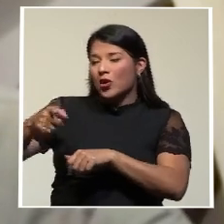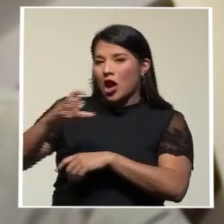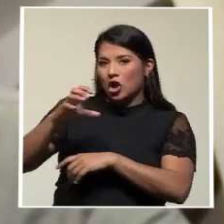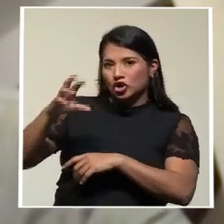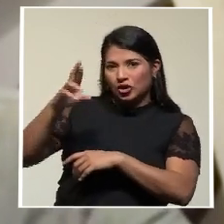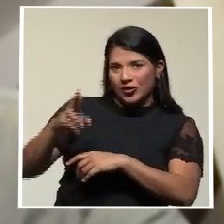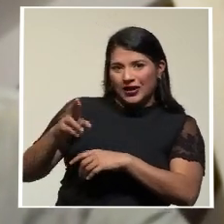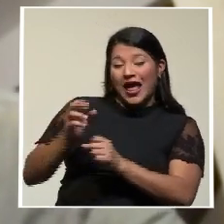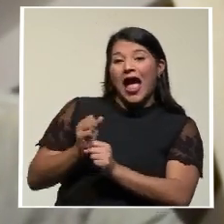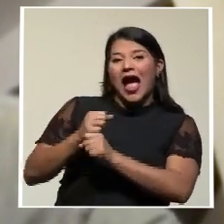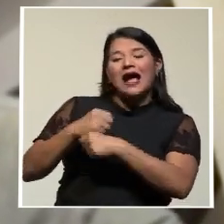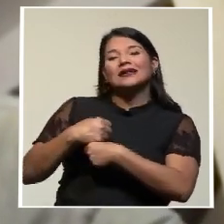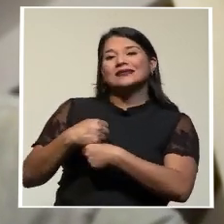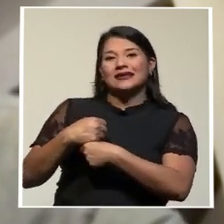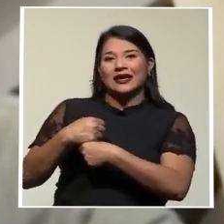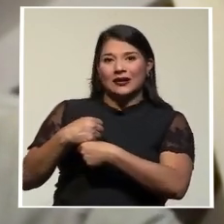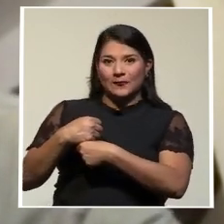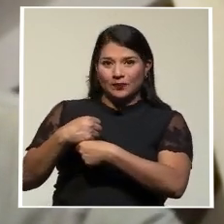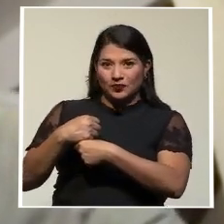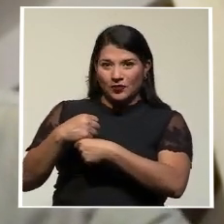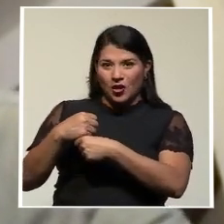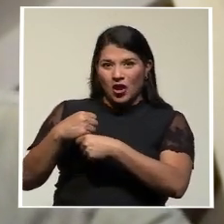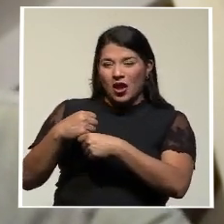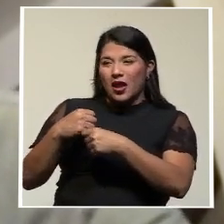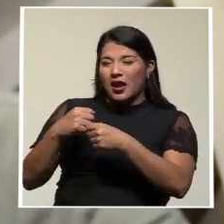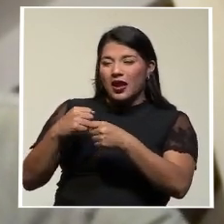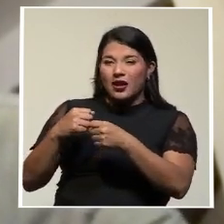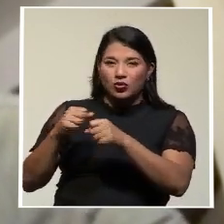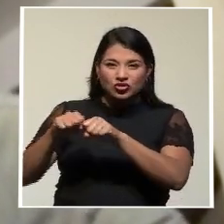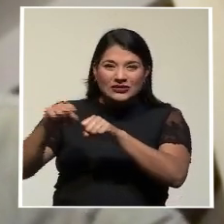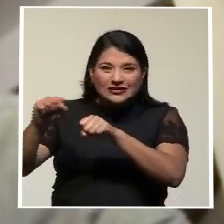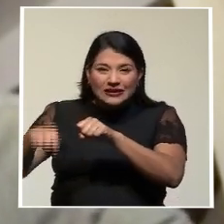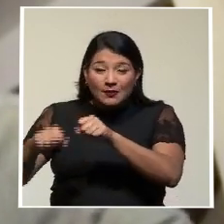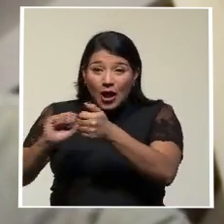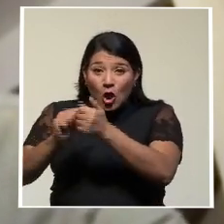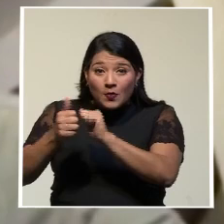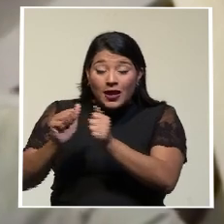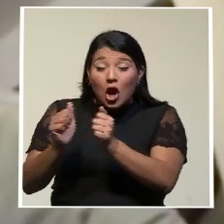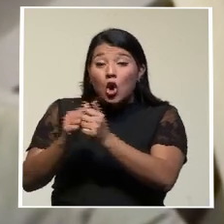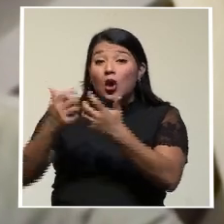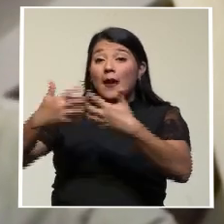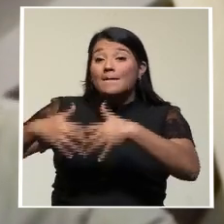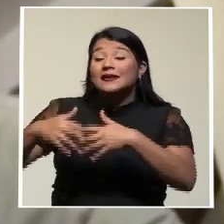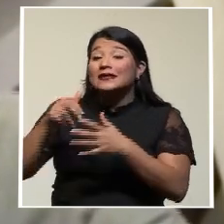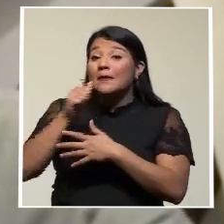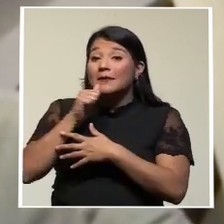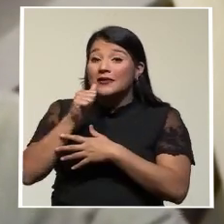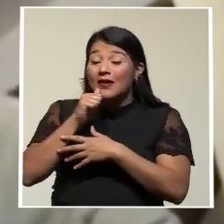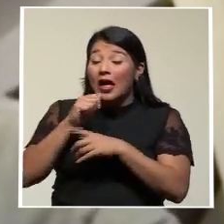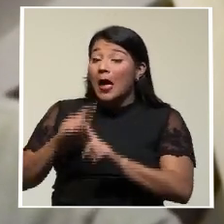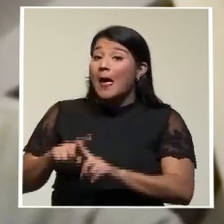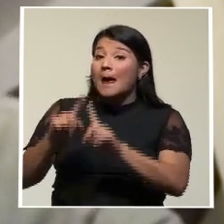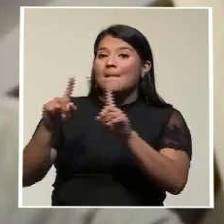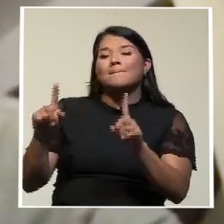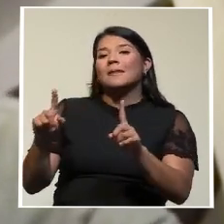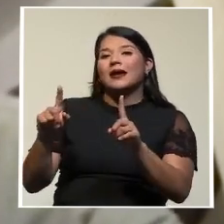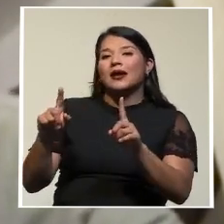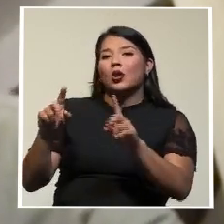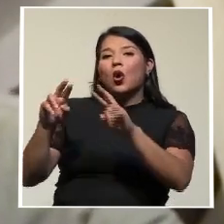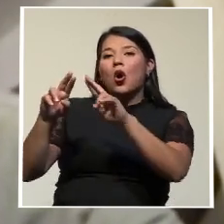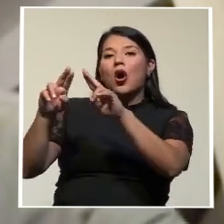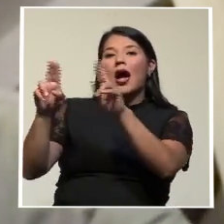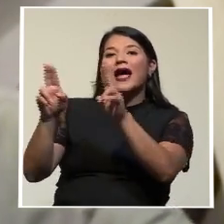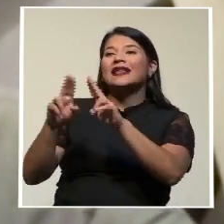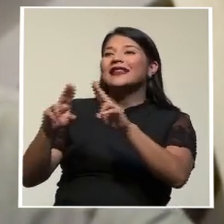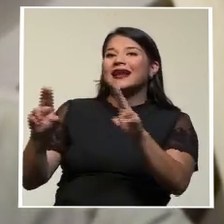competencia con empresas privadas, pero lo preocupante es que le quitaron al Internet la característica de